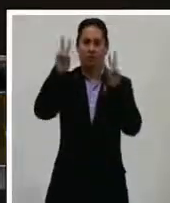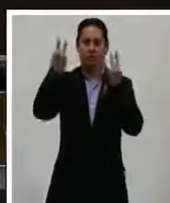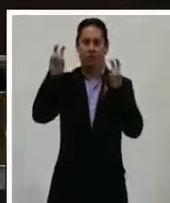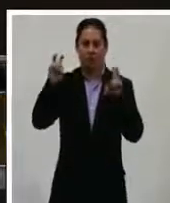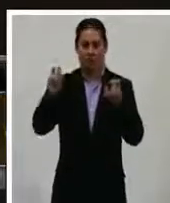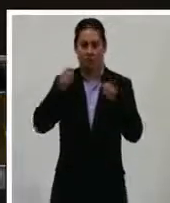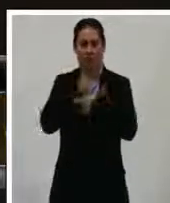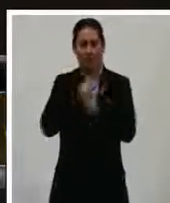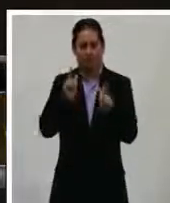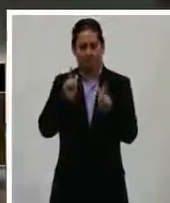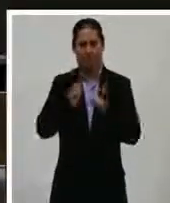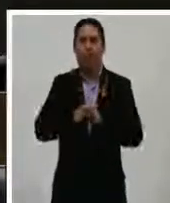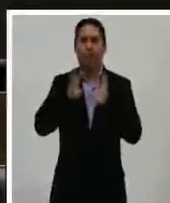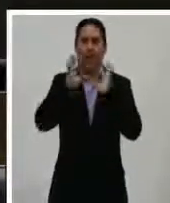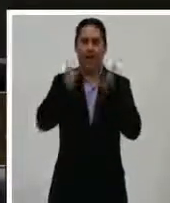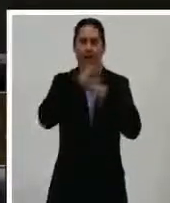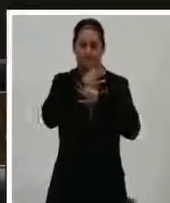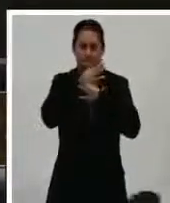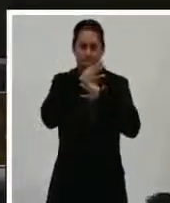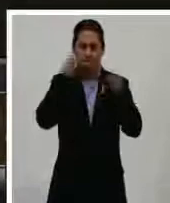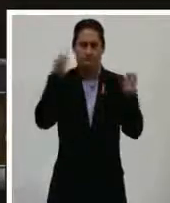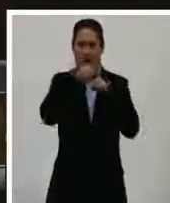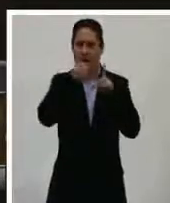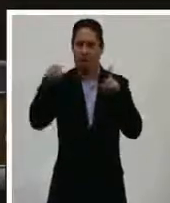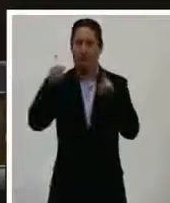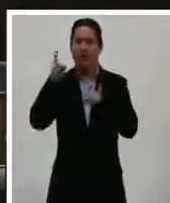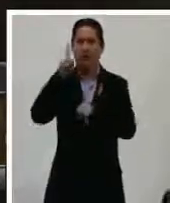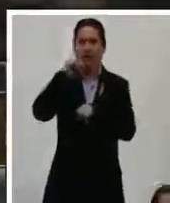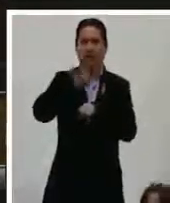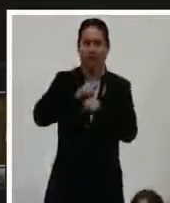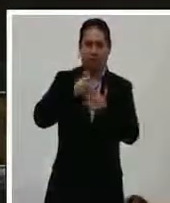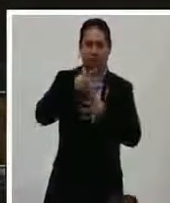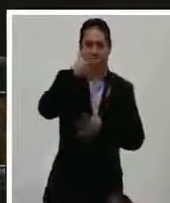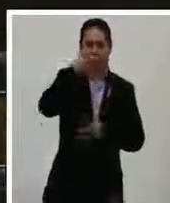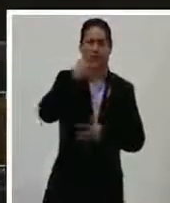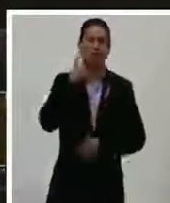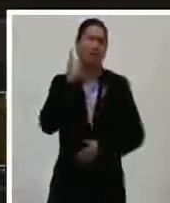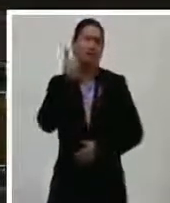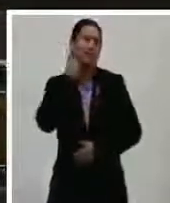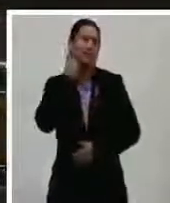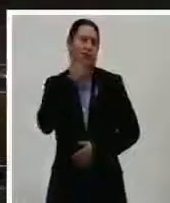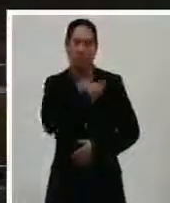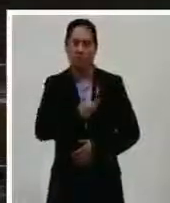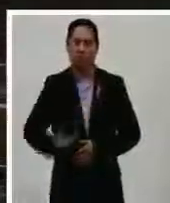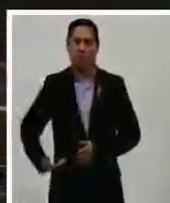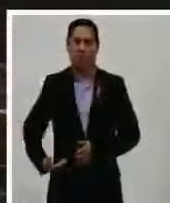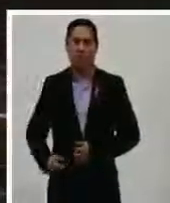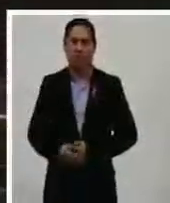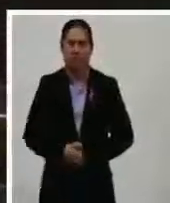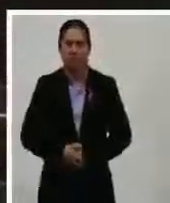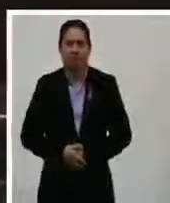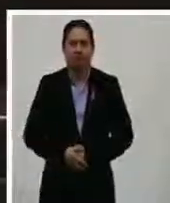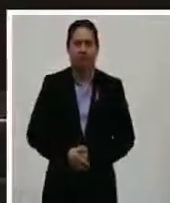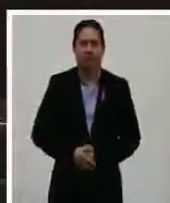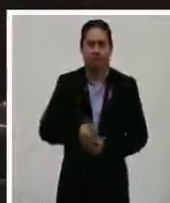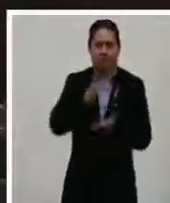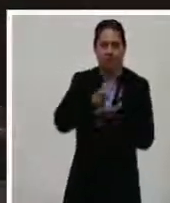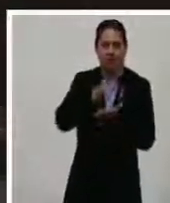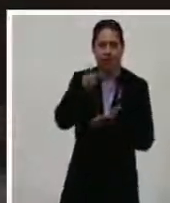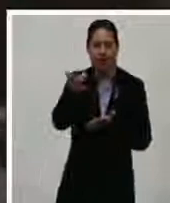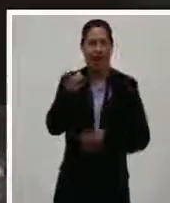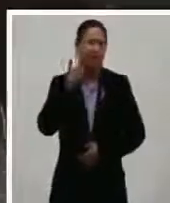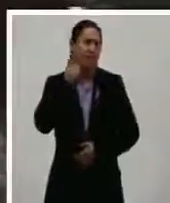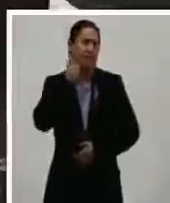generales está dado a conocer el orden del día de la presente sesión diputado presidente muchas gracias